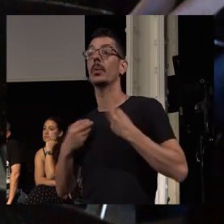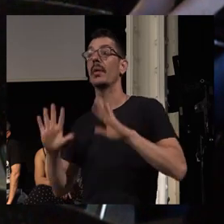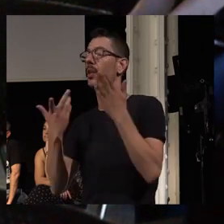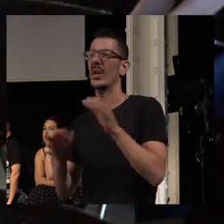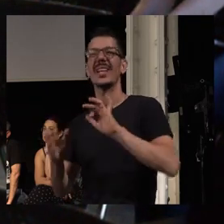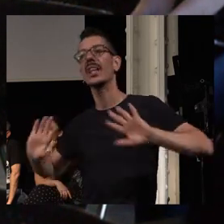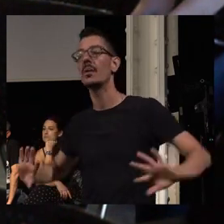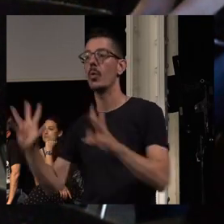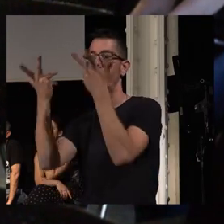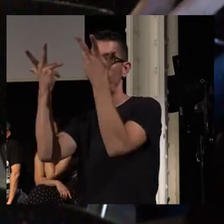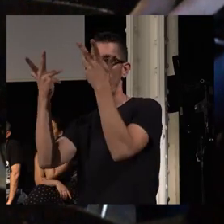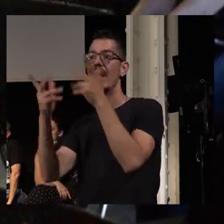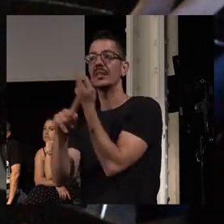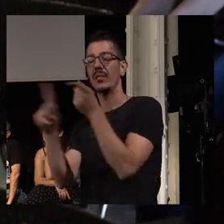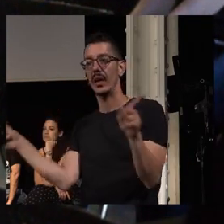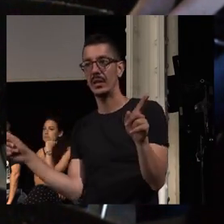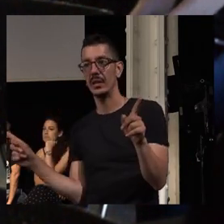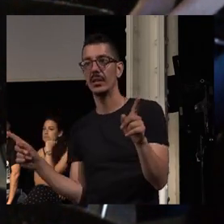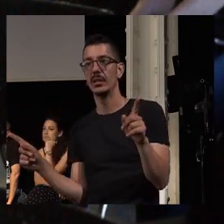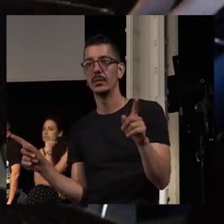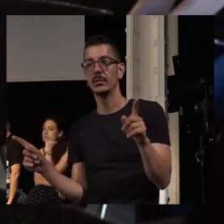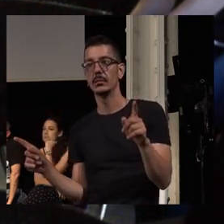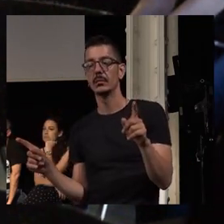Y de hecho no sé si estamos pudiendo...